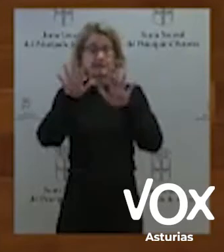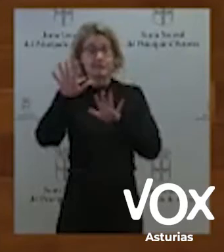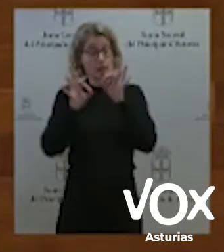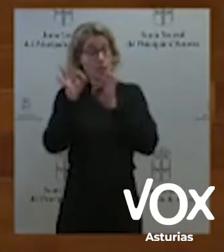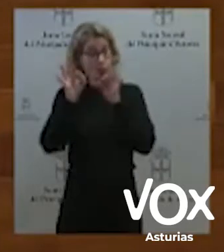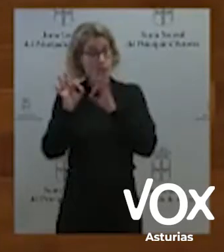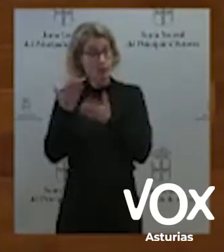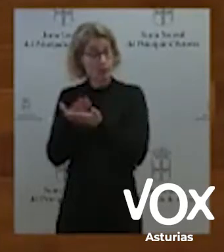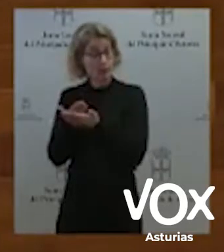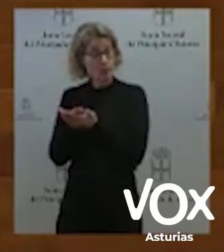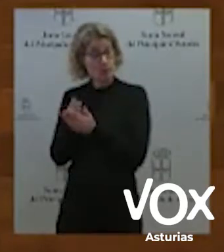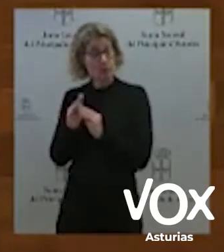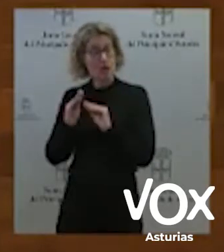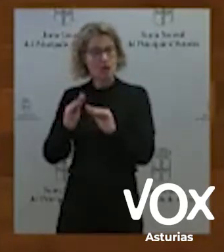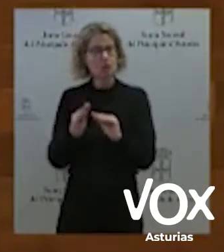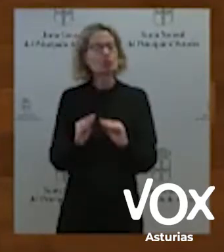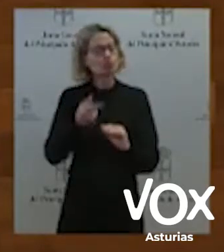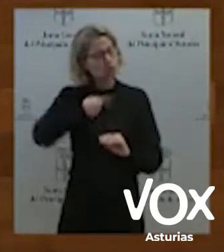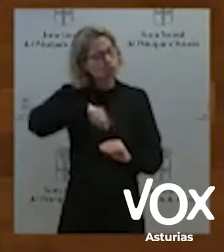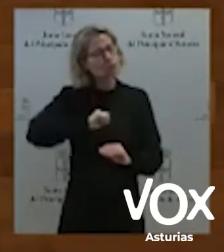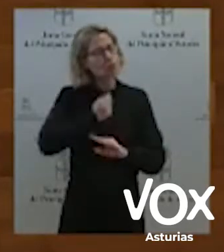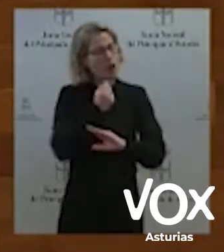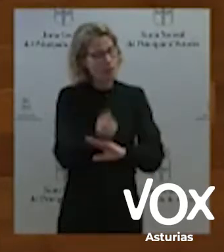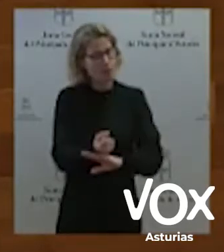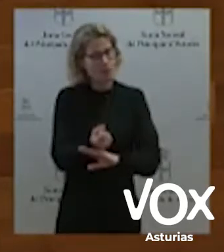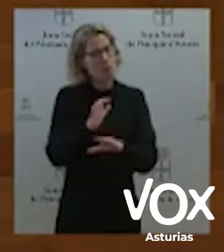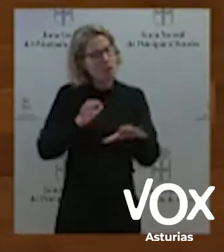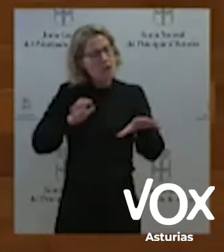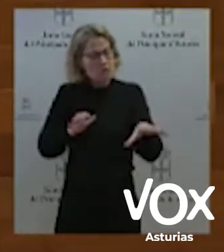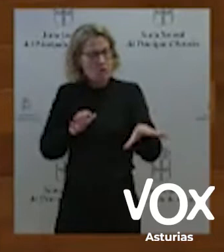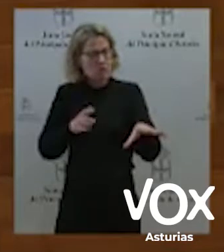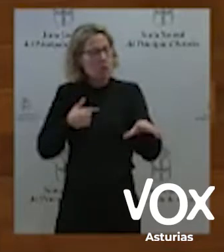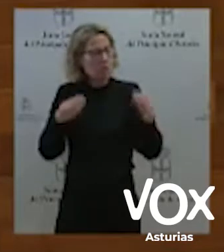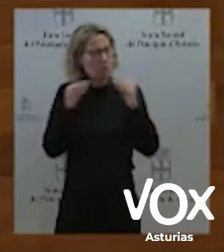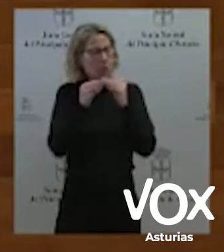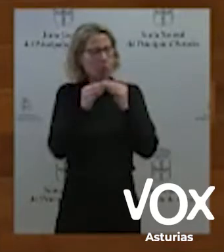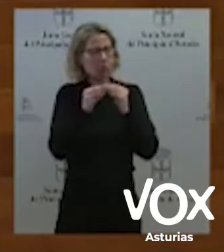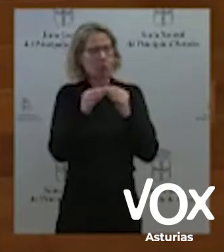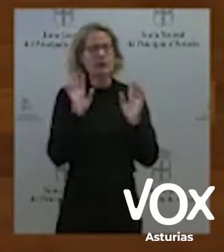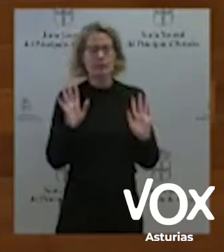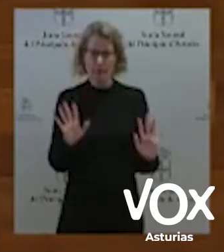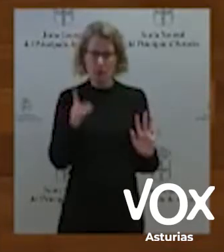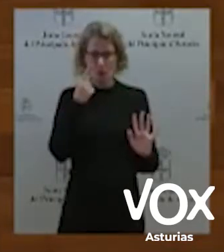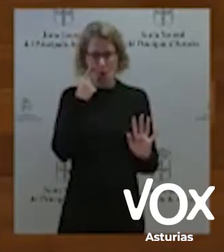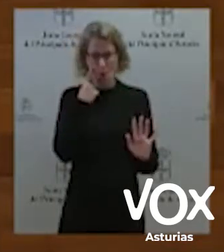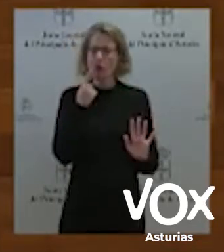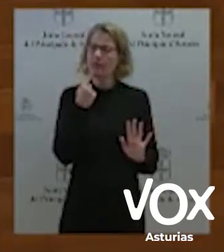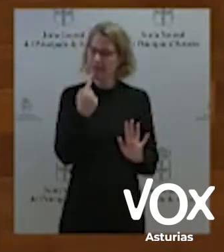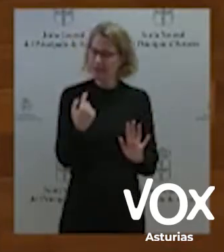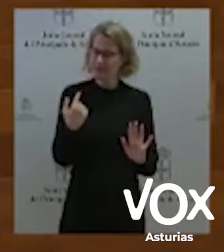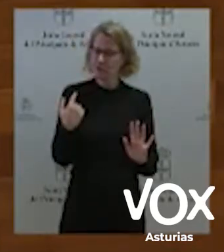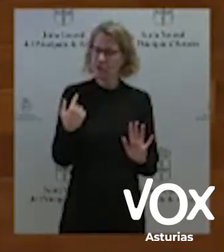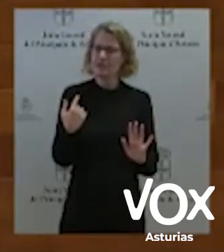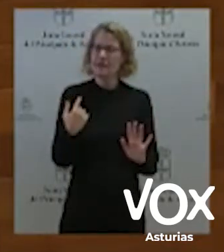de la gran mayoría de las mismas. No obstante, ya les vamos a adelantar que no estaremos a favor de aquellas propuestas que pretendan ampliar